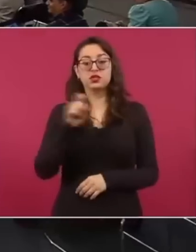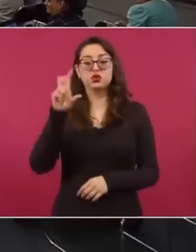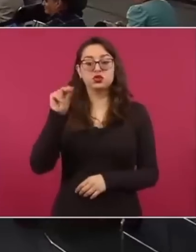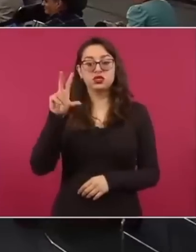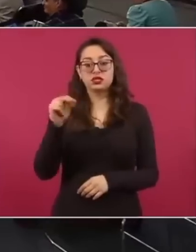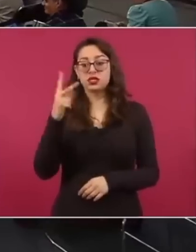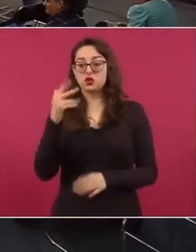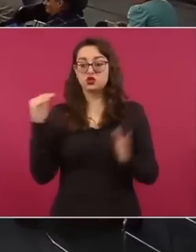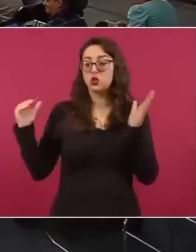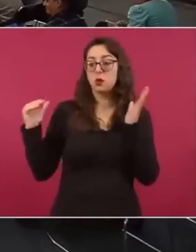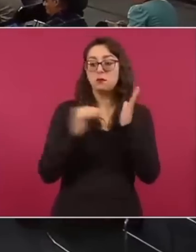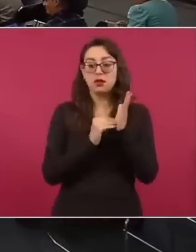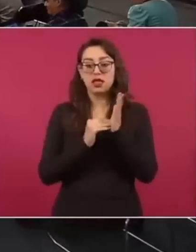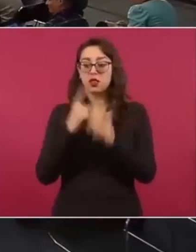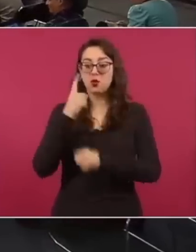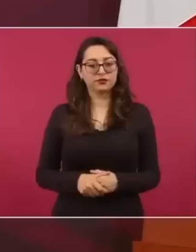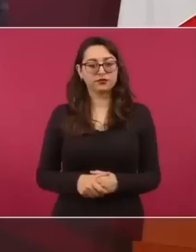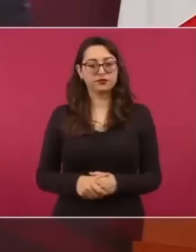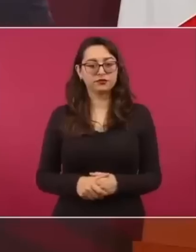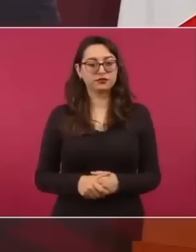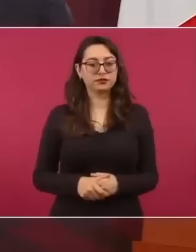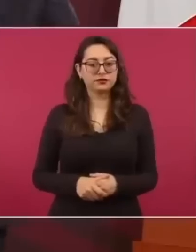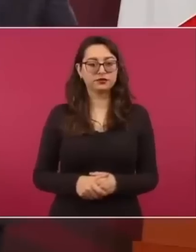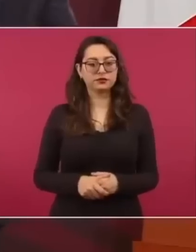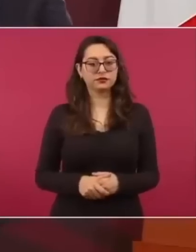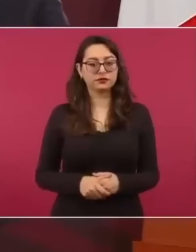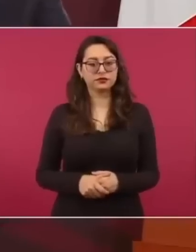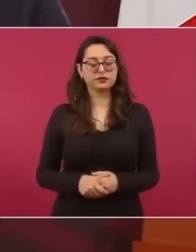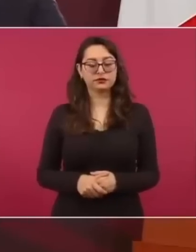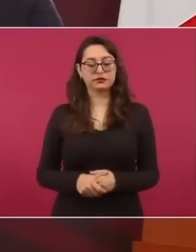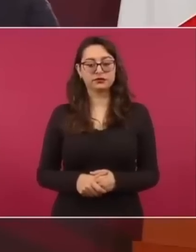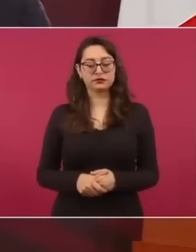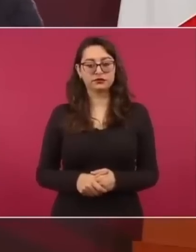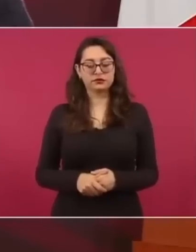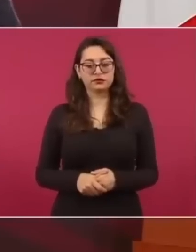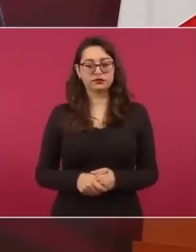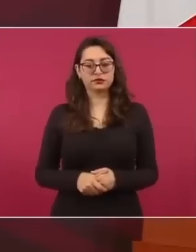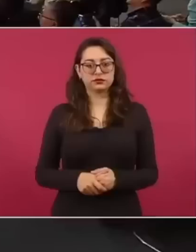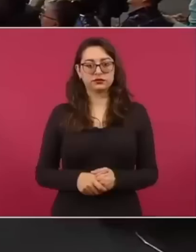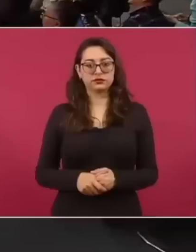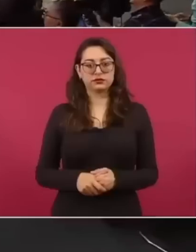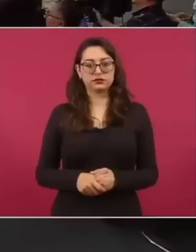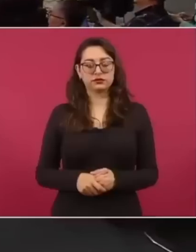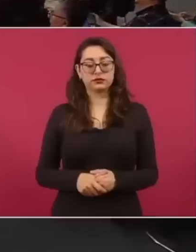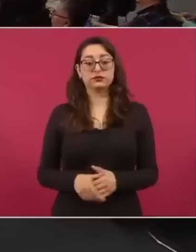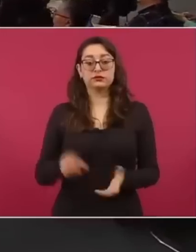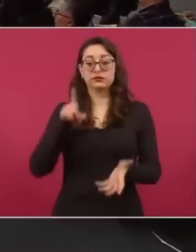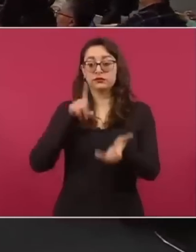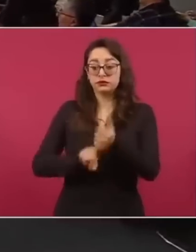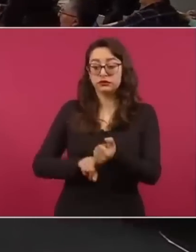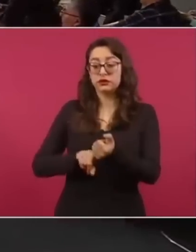compra de medicamentos, atención especial por parte del personal de la Suprema Corte y